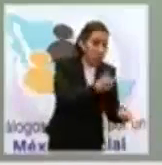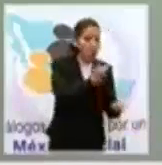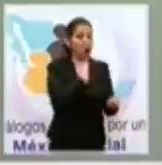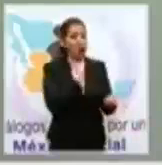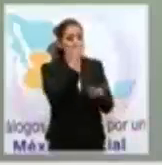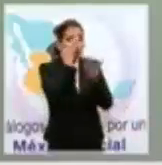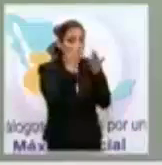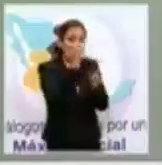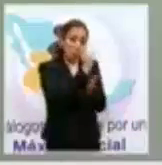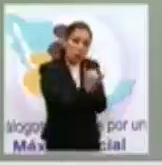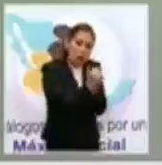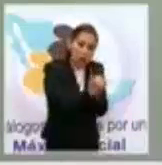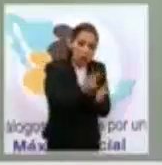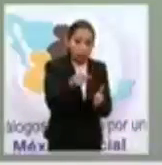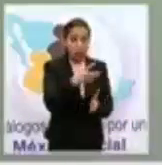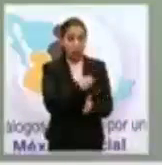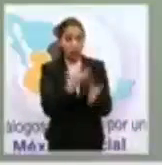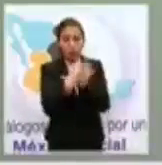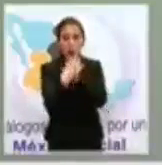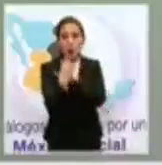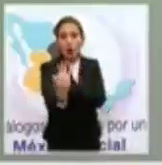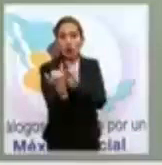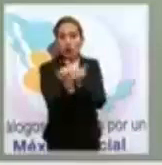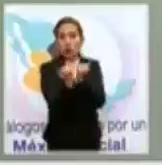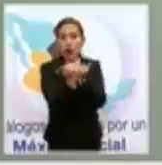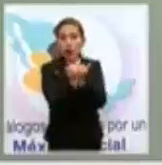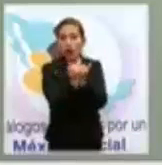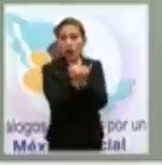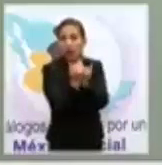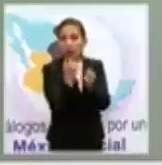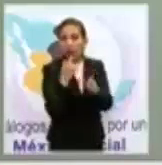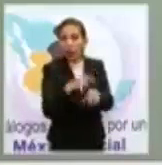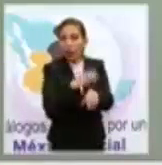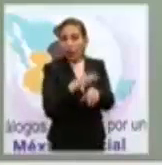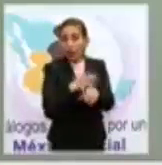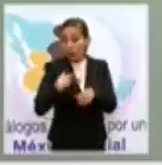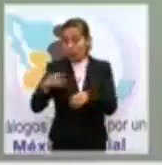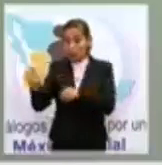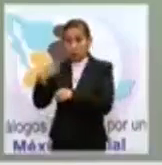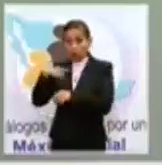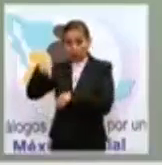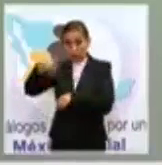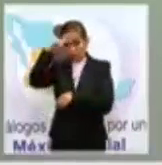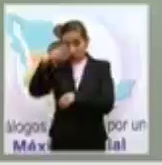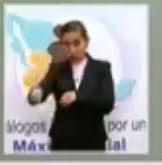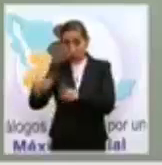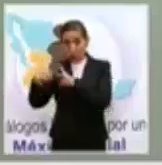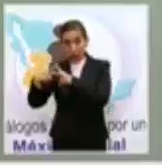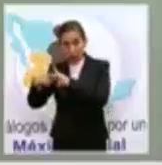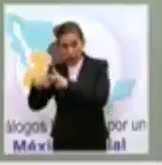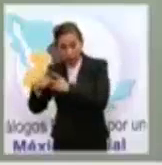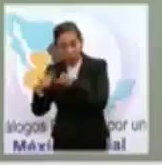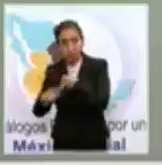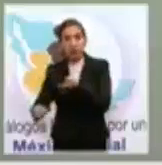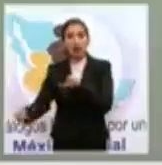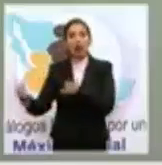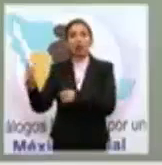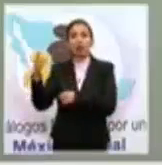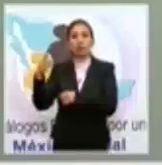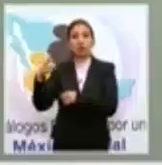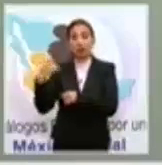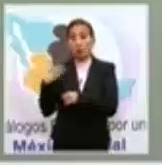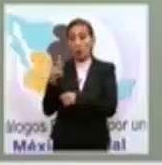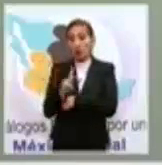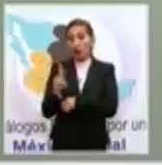menor nivel de escolaridad, etc. Bueno, los puntajes de los hijos de profesionistas en México en matemáticas son